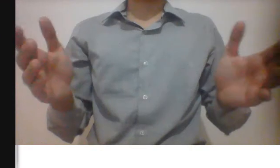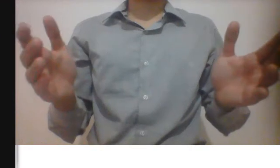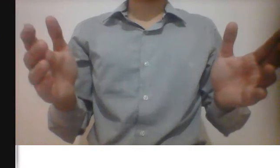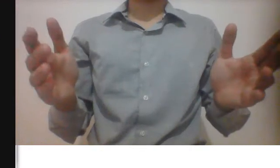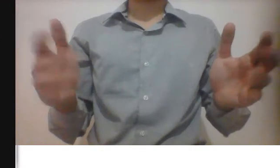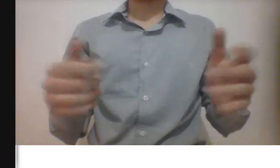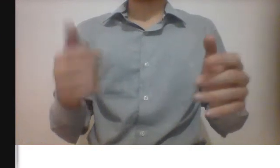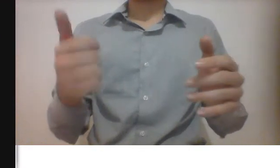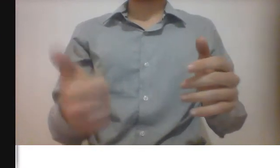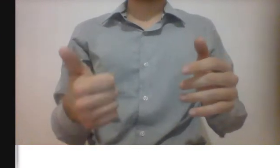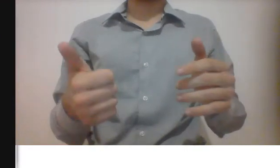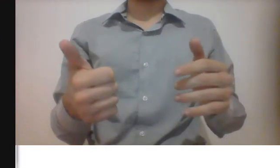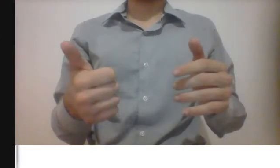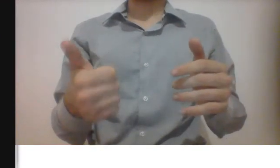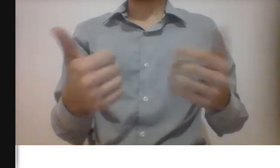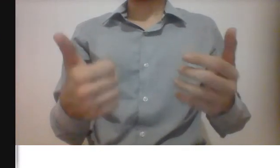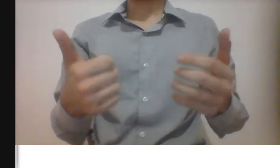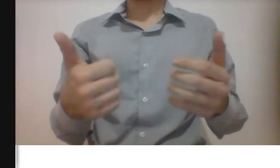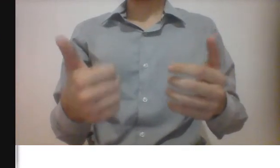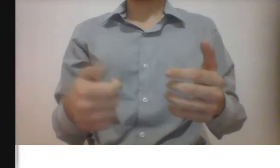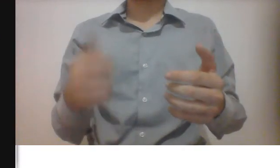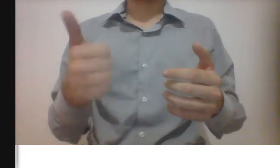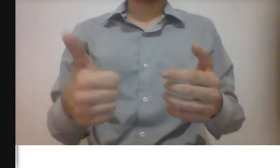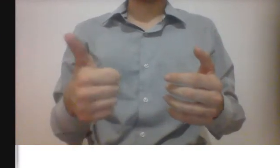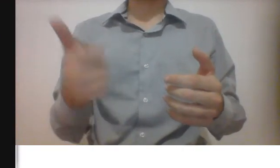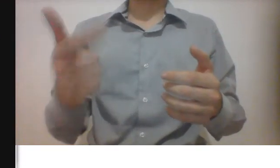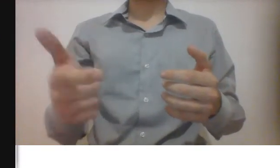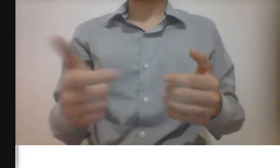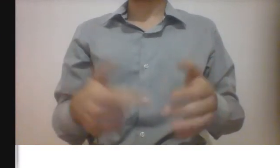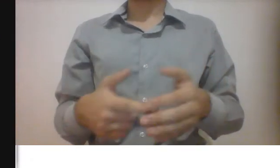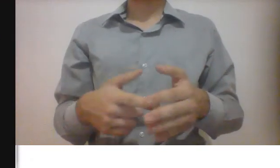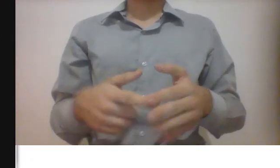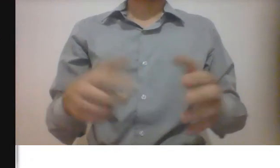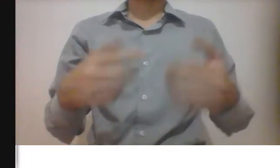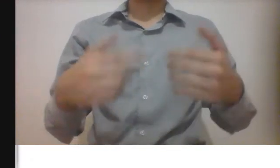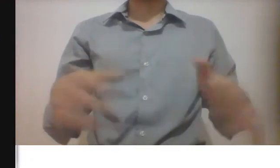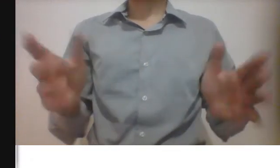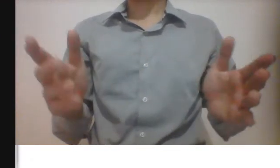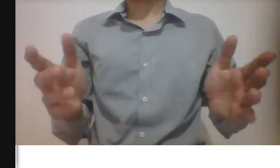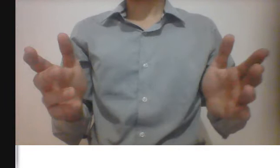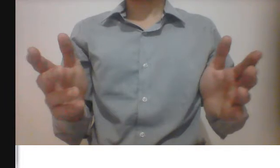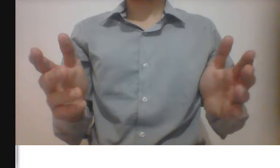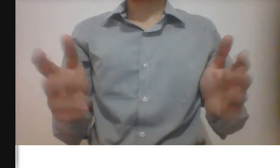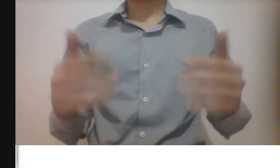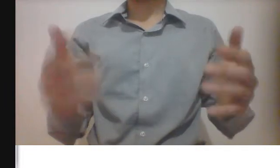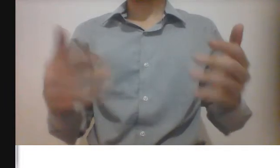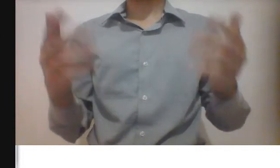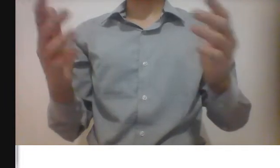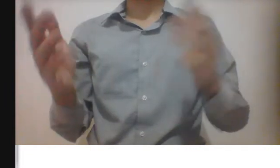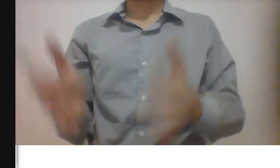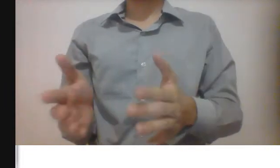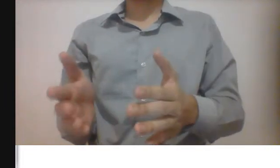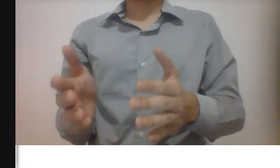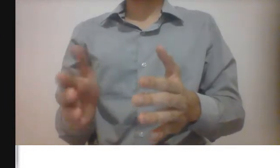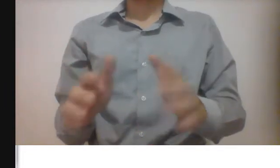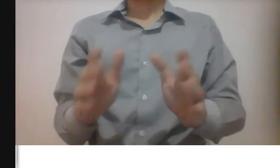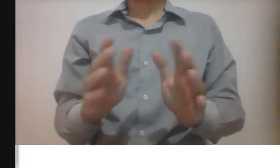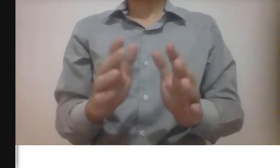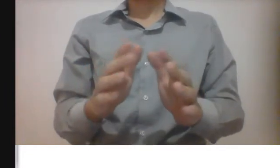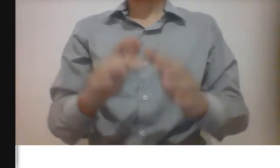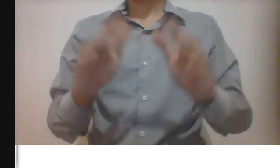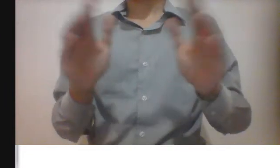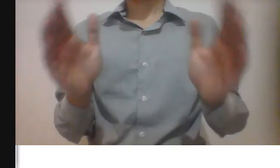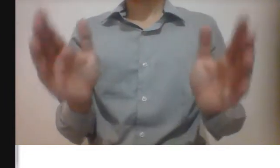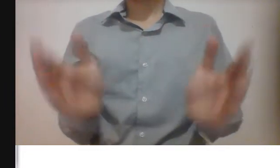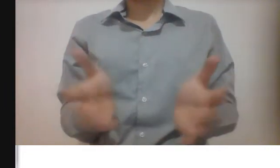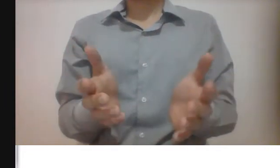esto producía que no hubiera dinero necesario para salud, seguridad y para muchos otros aspectos, que ahora lo que estamos viendo es